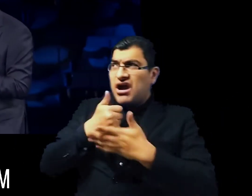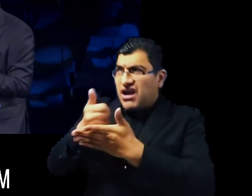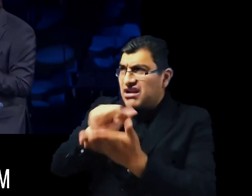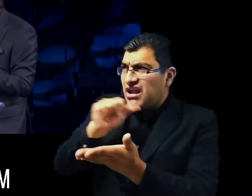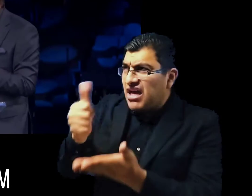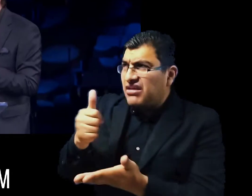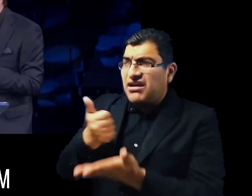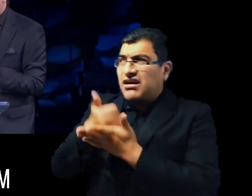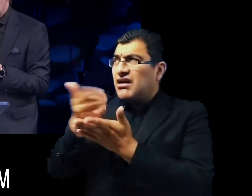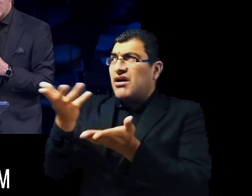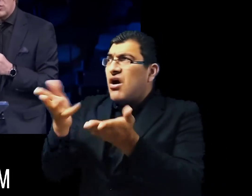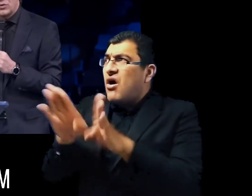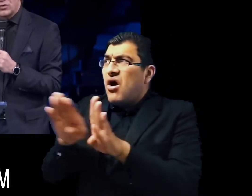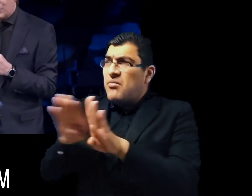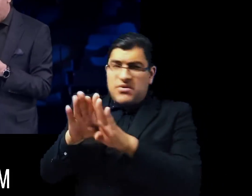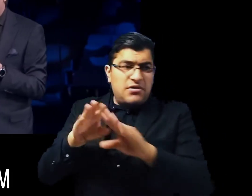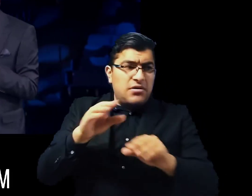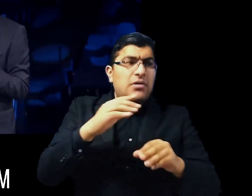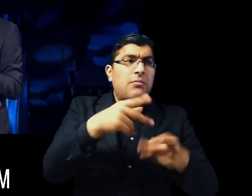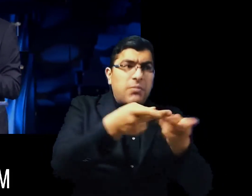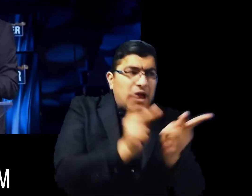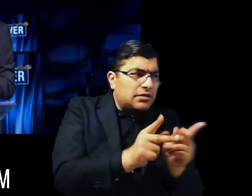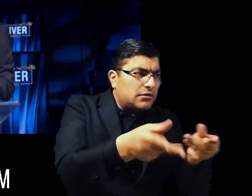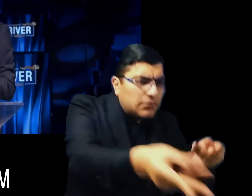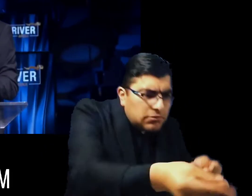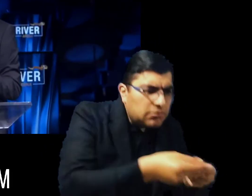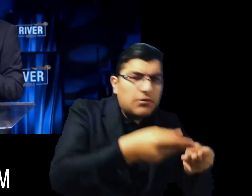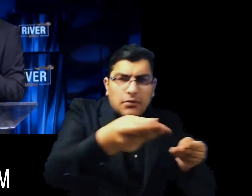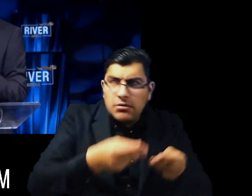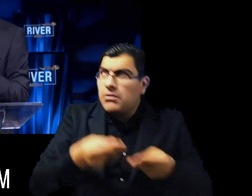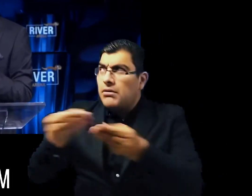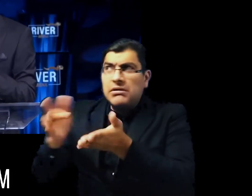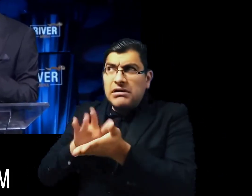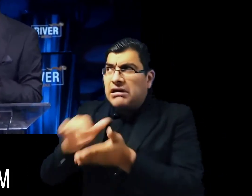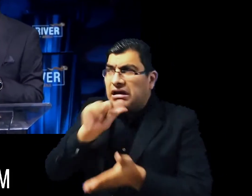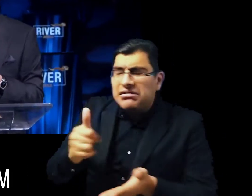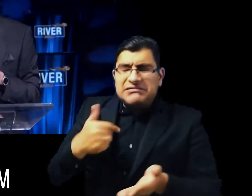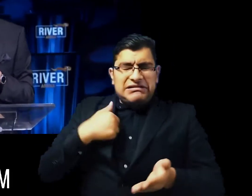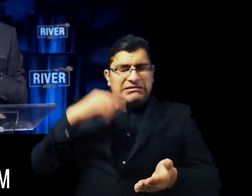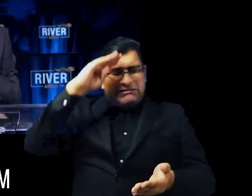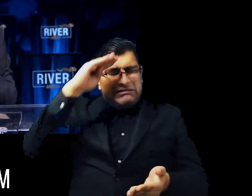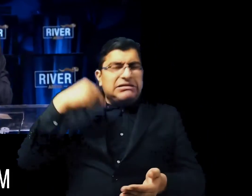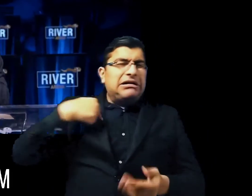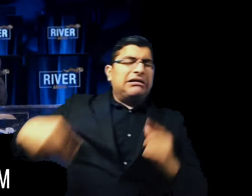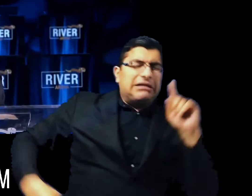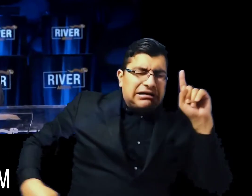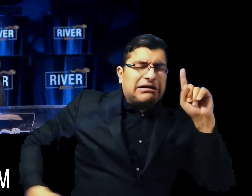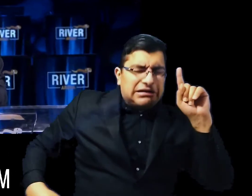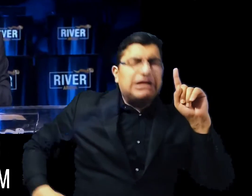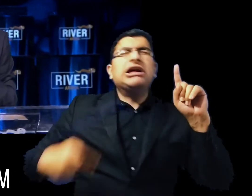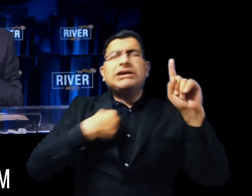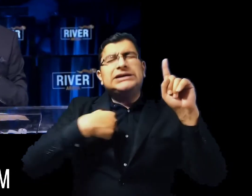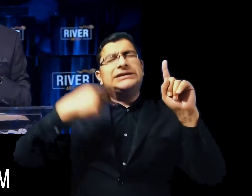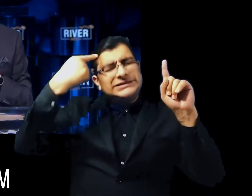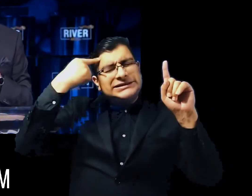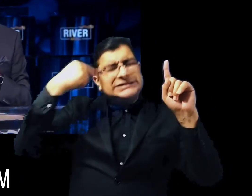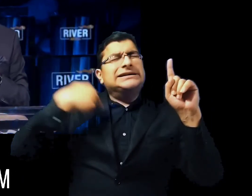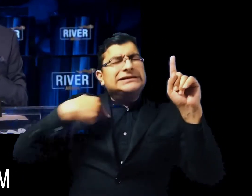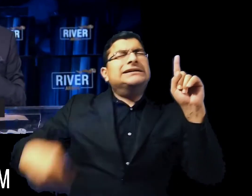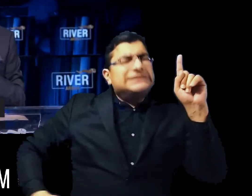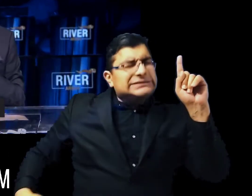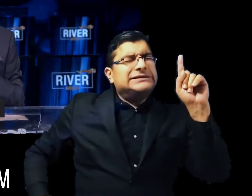ayudaba a juntar los platos de la mesa? ¿Qué hubiera podido hacer? ¿Qué hice? Tiene que haber sido mi